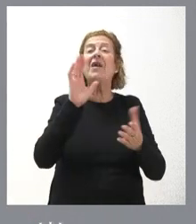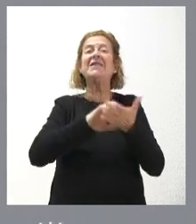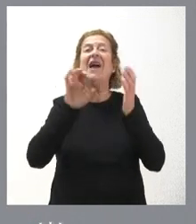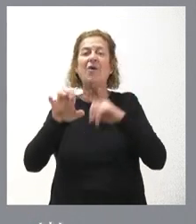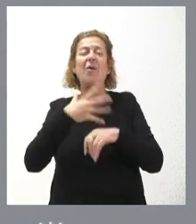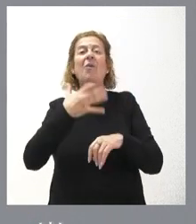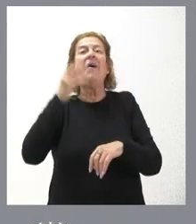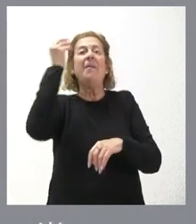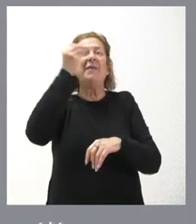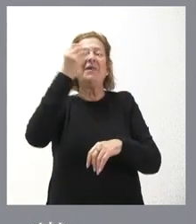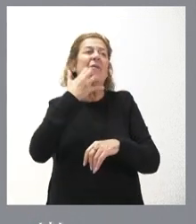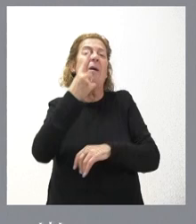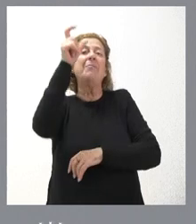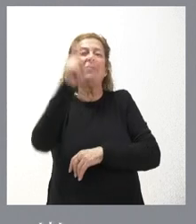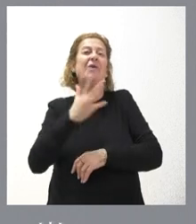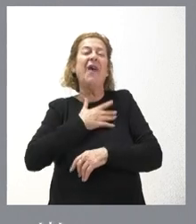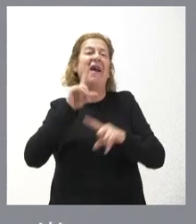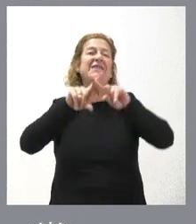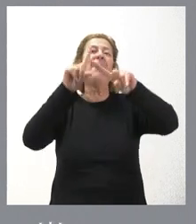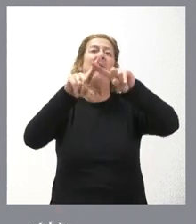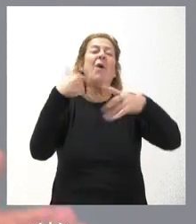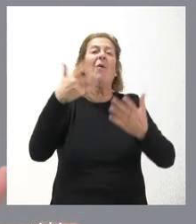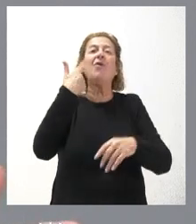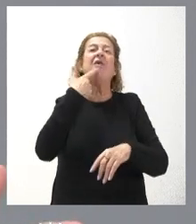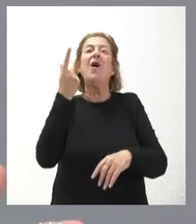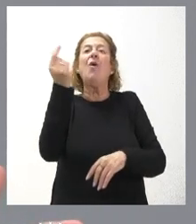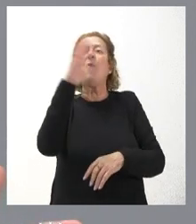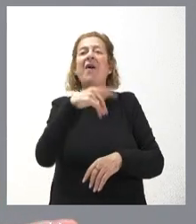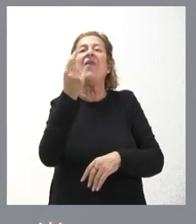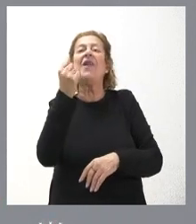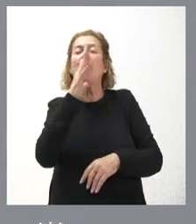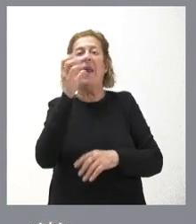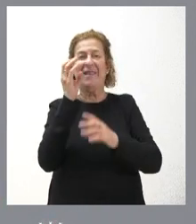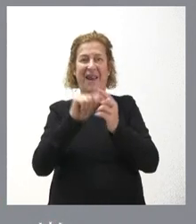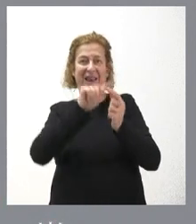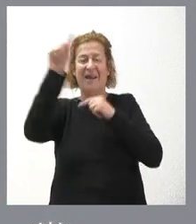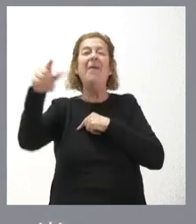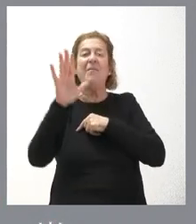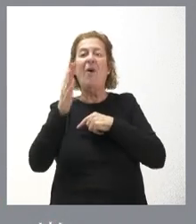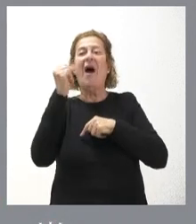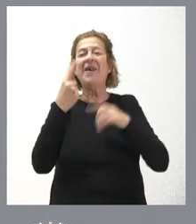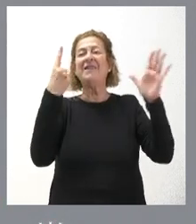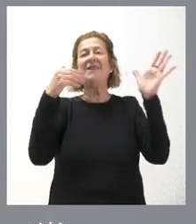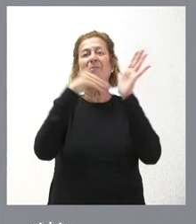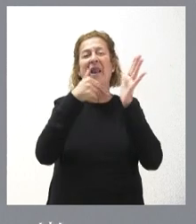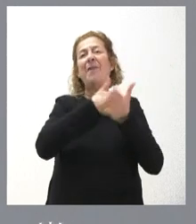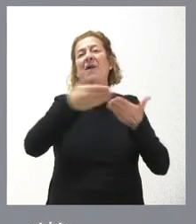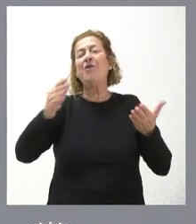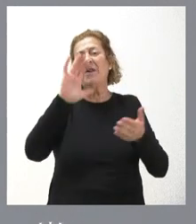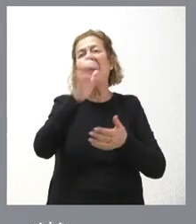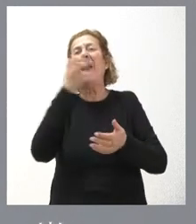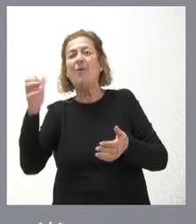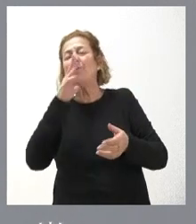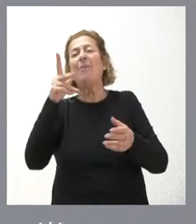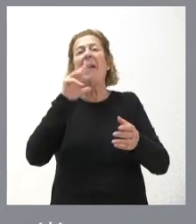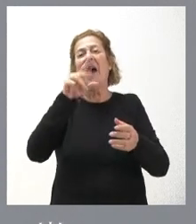pensar una persona de extremadura cuando dicen que no hay dinero para que el tren llegue allí pero si hay 6000 millones de euros para rodales